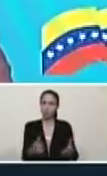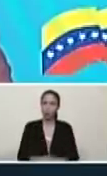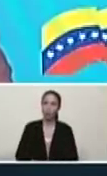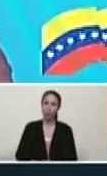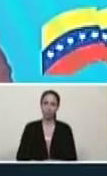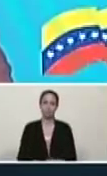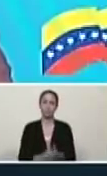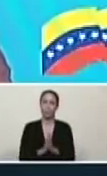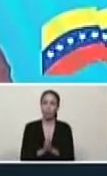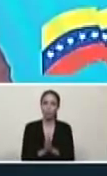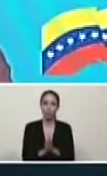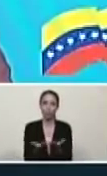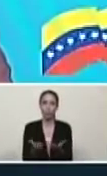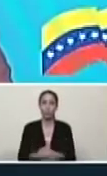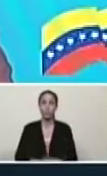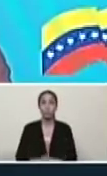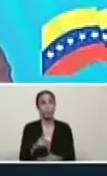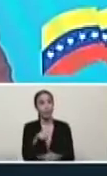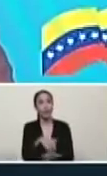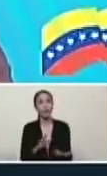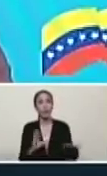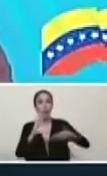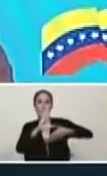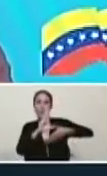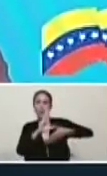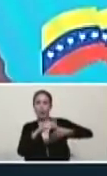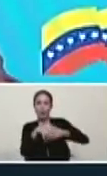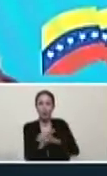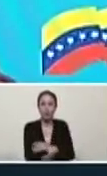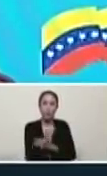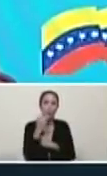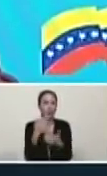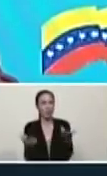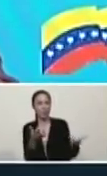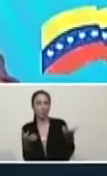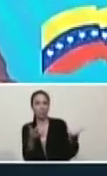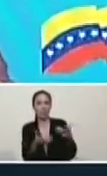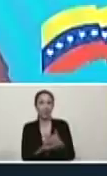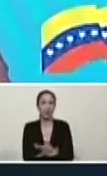¿Cabe en este siglo XXI en América del Sur una guerra entre pueblos hermanos?